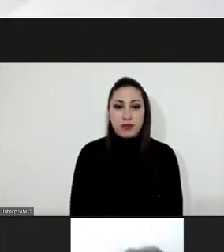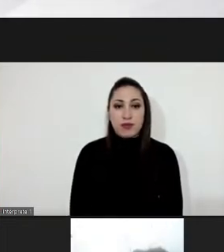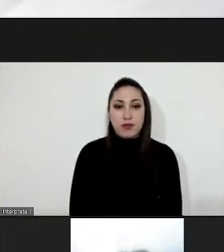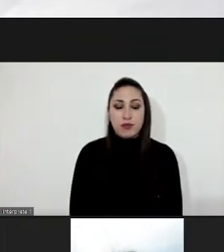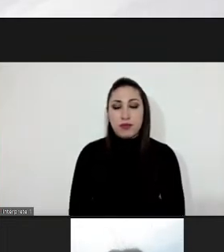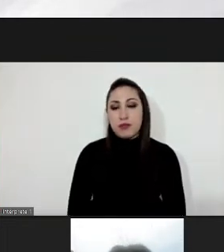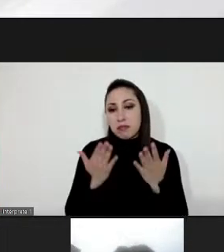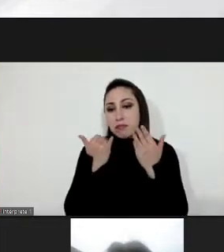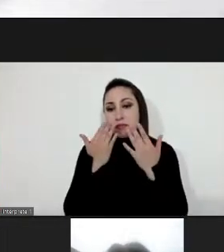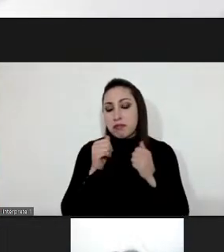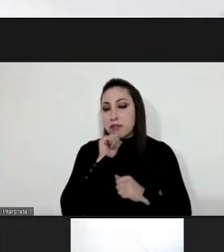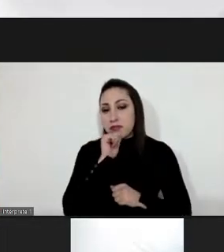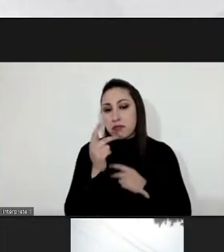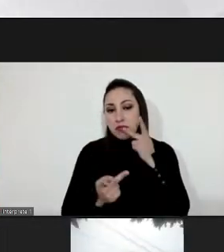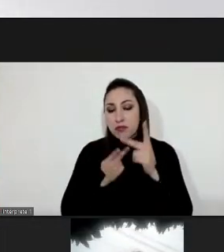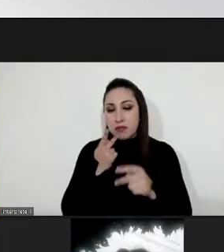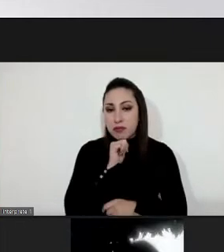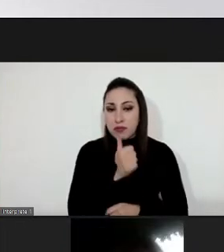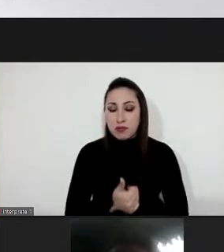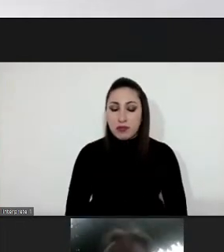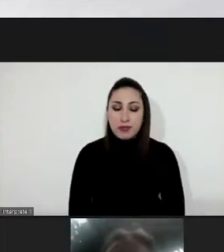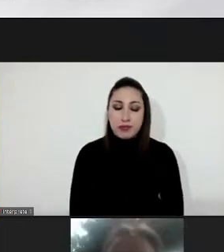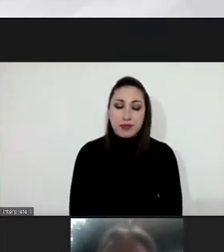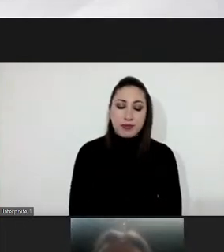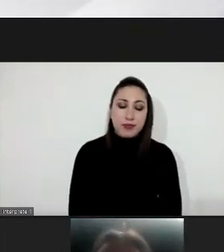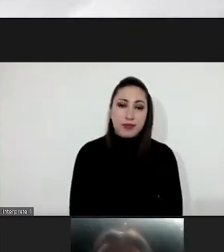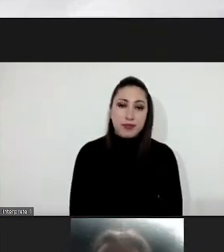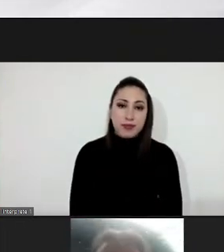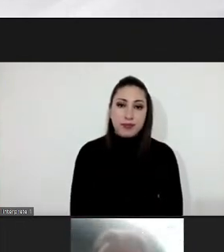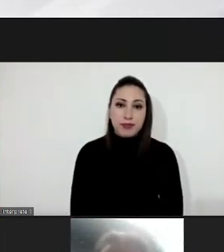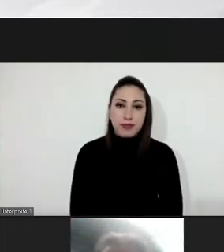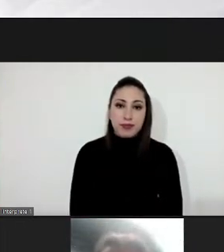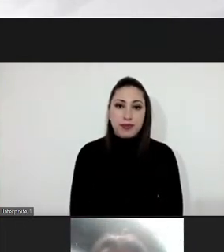No hay intervenciones, diputada presidenta.